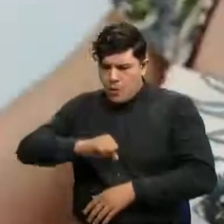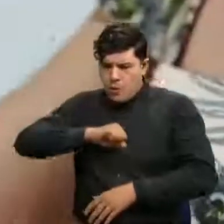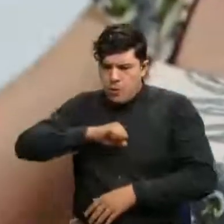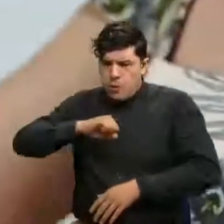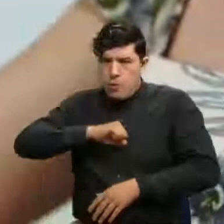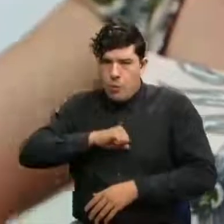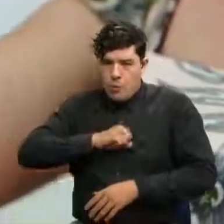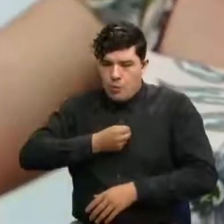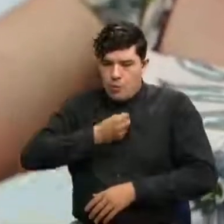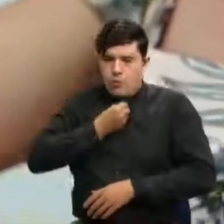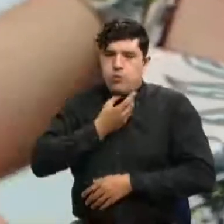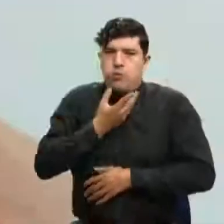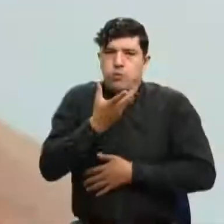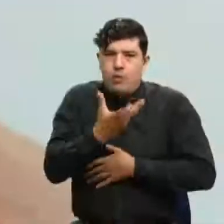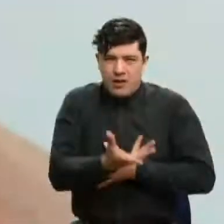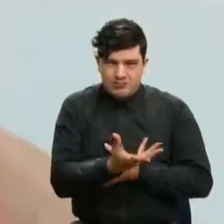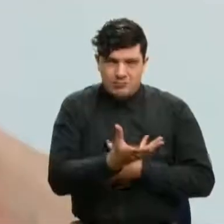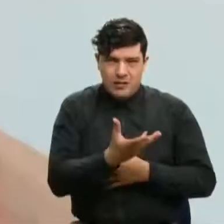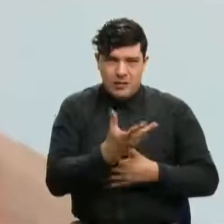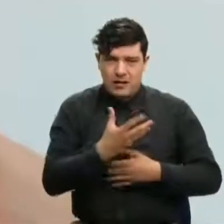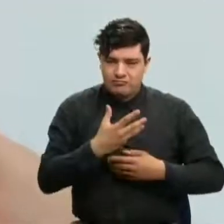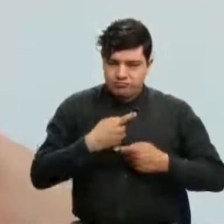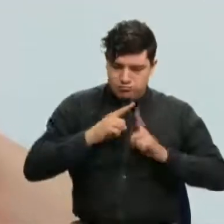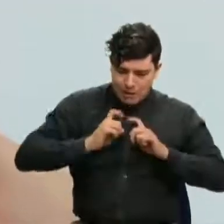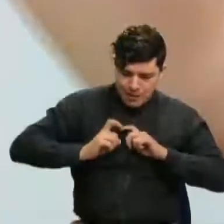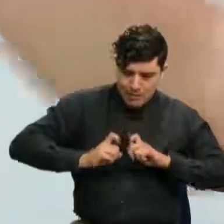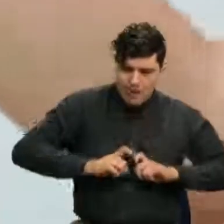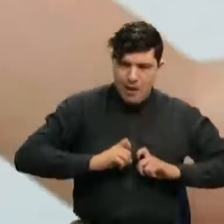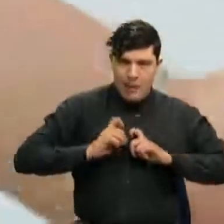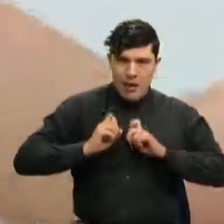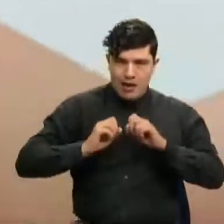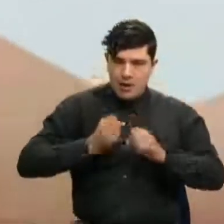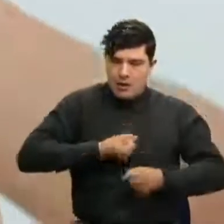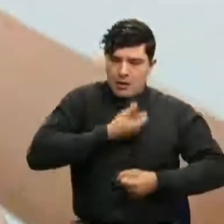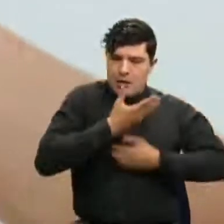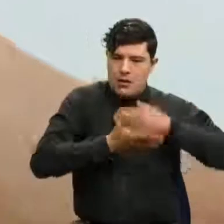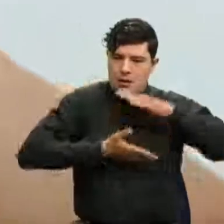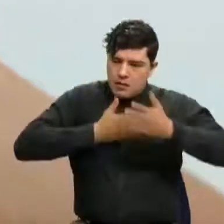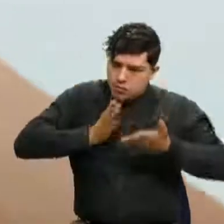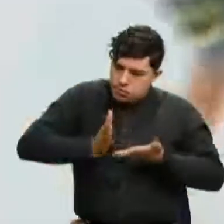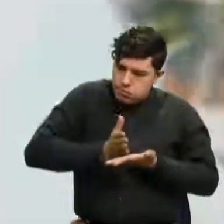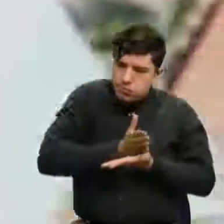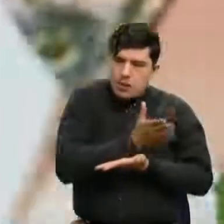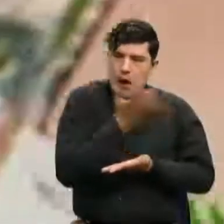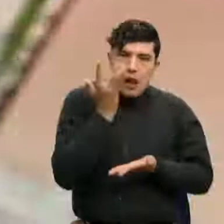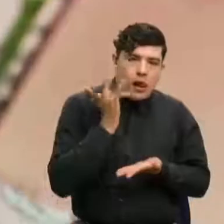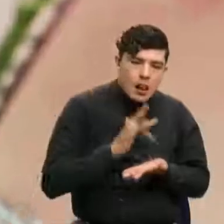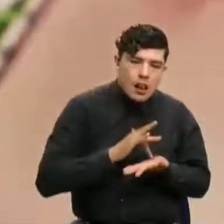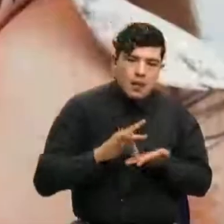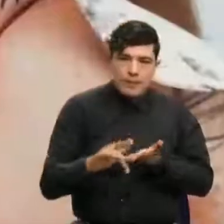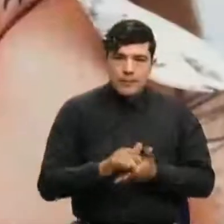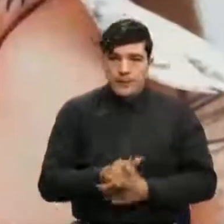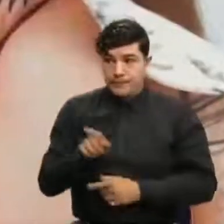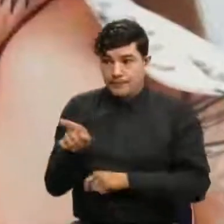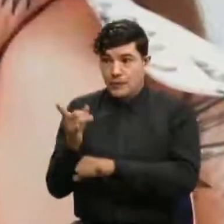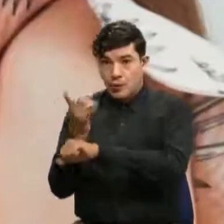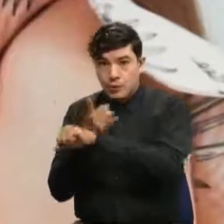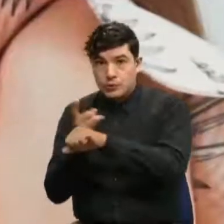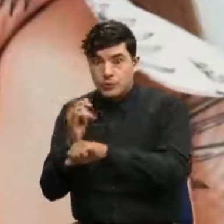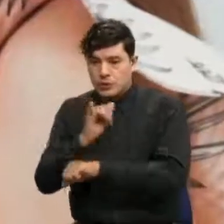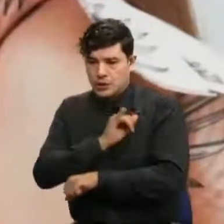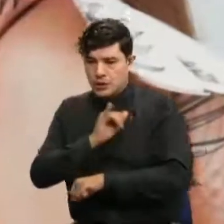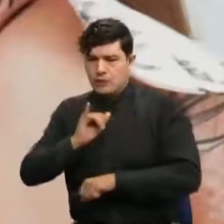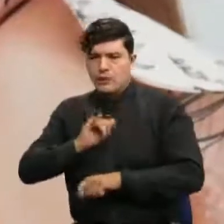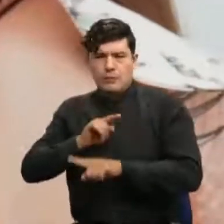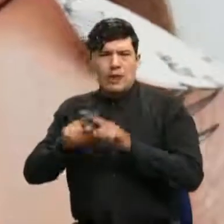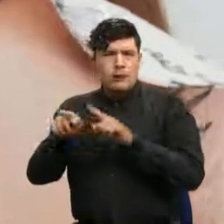Este dispositivo tiene como particularidad que es de uso individual, pero al mismo tiempo tiene una durabilidad de meses,